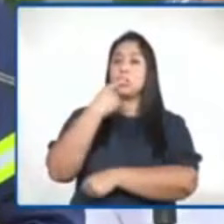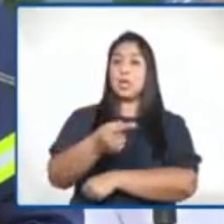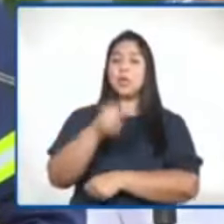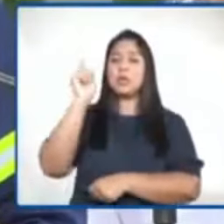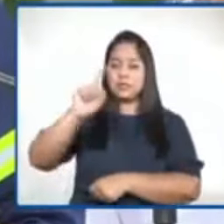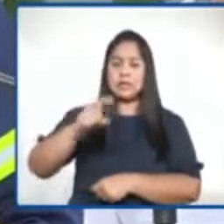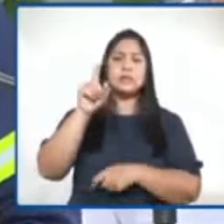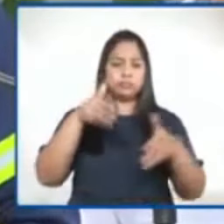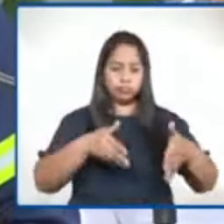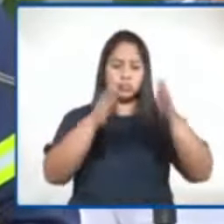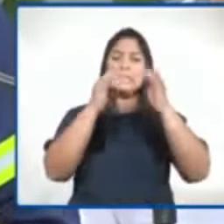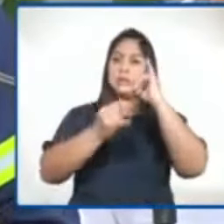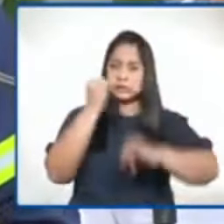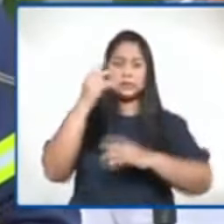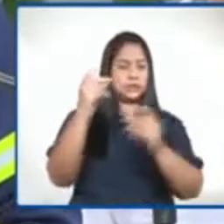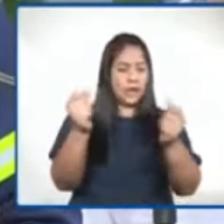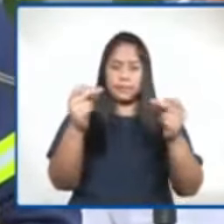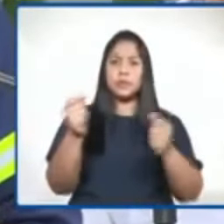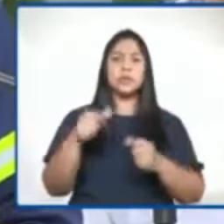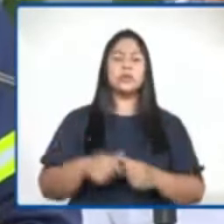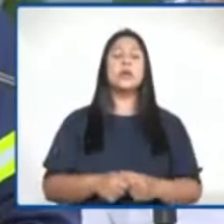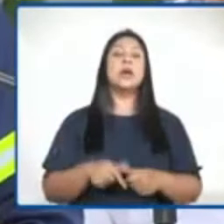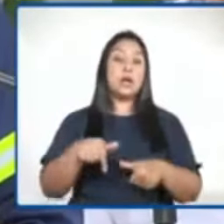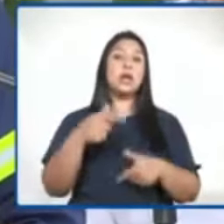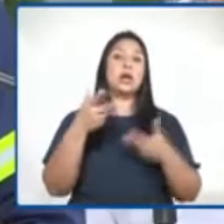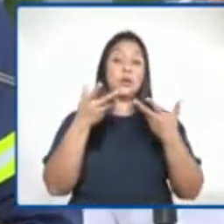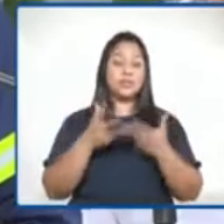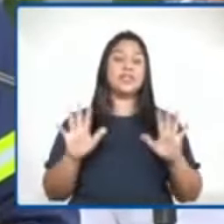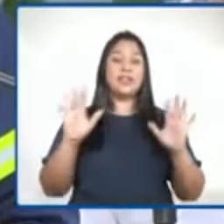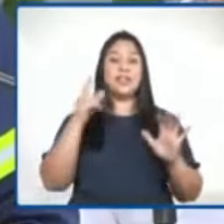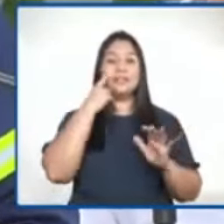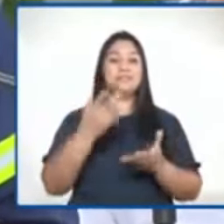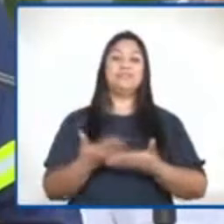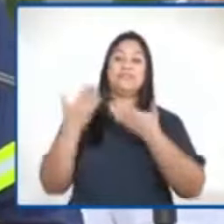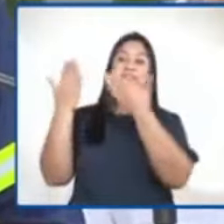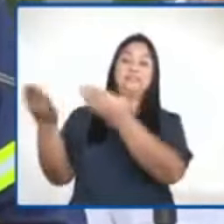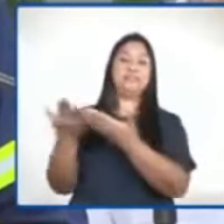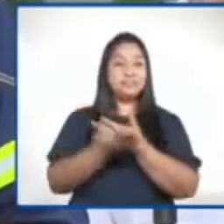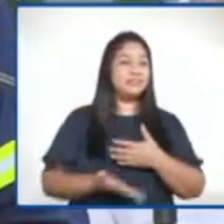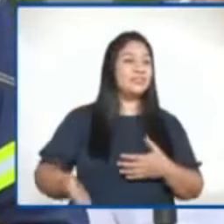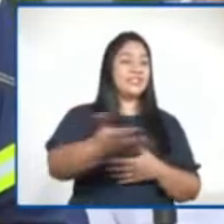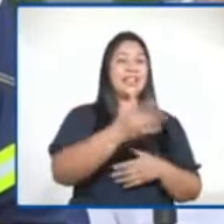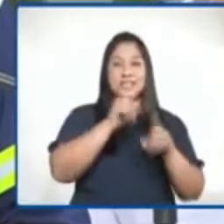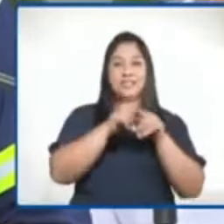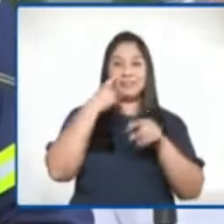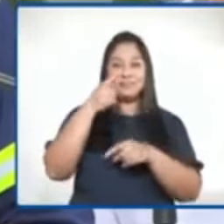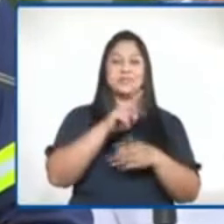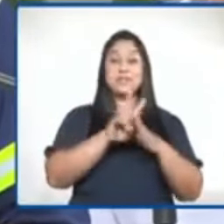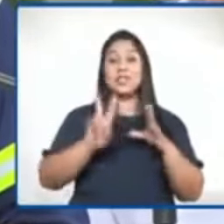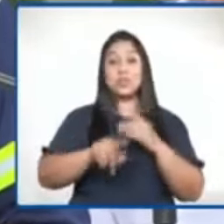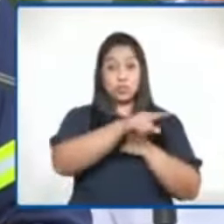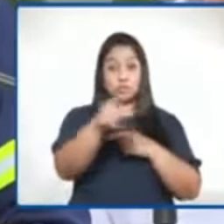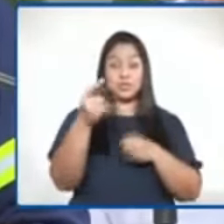que termináramos este proyecto cuanto antes. Y el día de hoy lo vamos a entregar a los vecinos, que son los que los van a